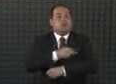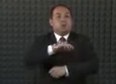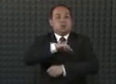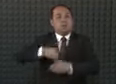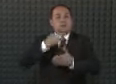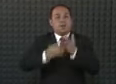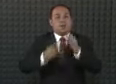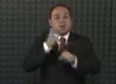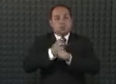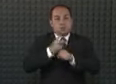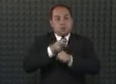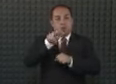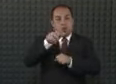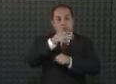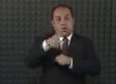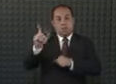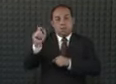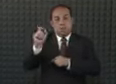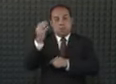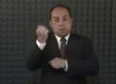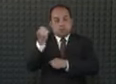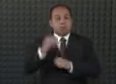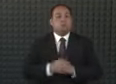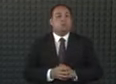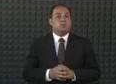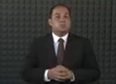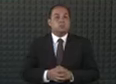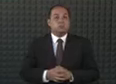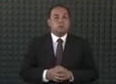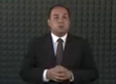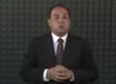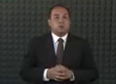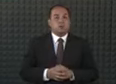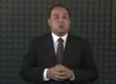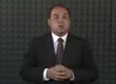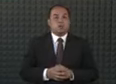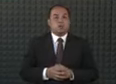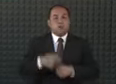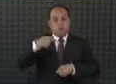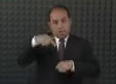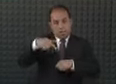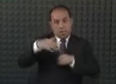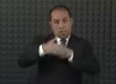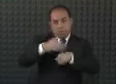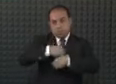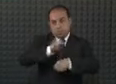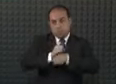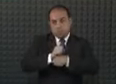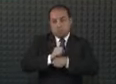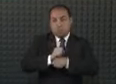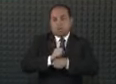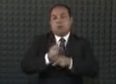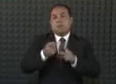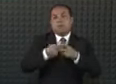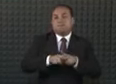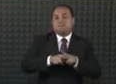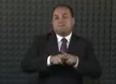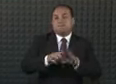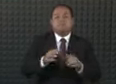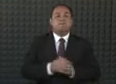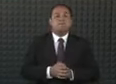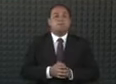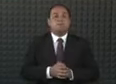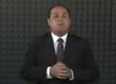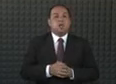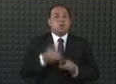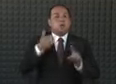de 18 a 29 de las que estaríamos aplicando esta semana, ¿no? Y el objetivo, como saben, que planteó